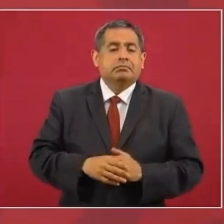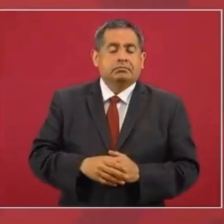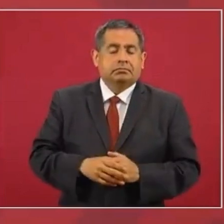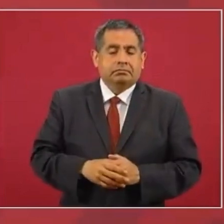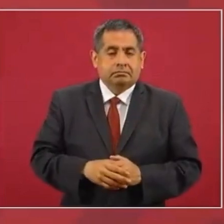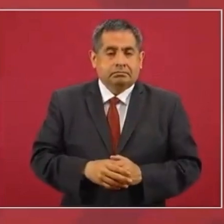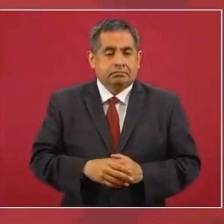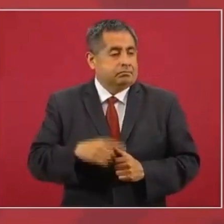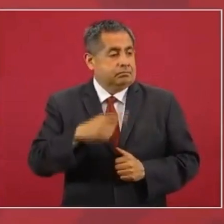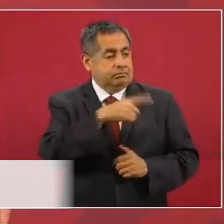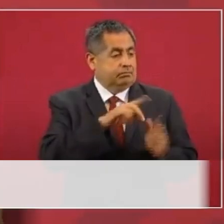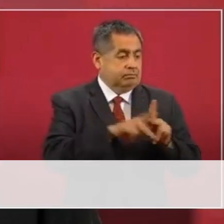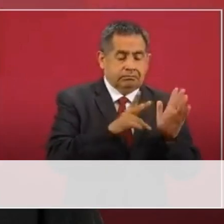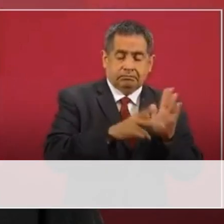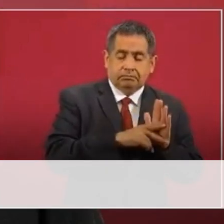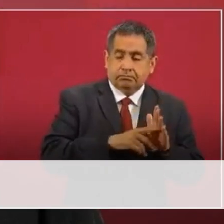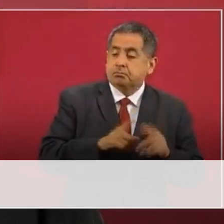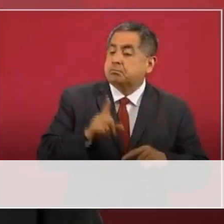censuran